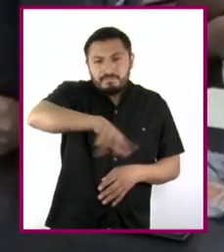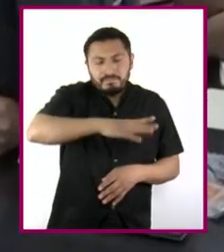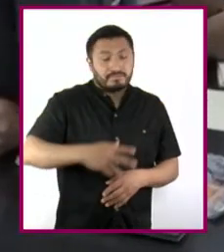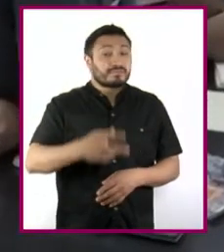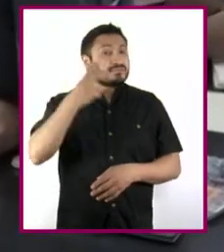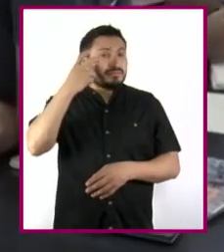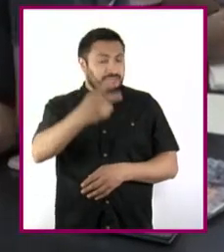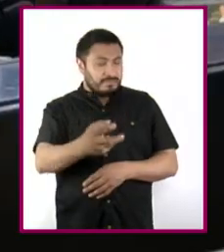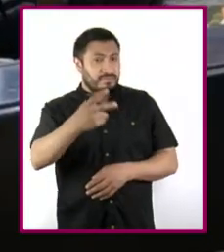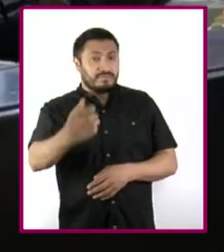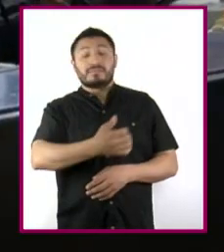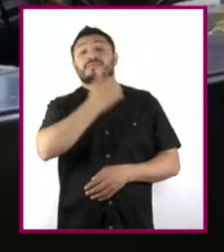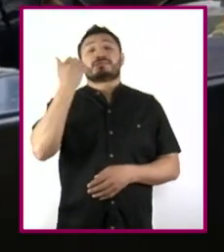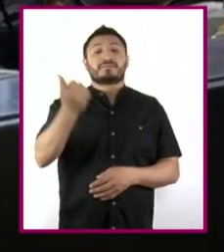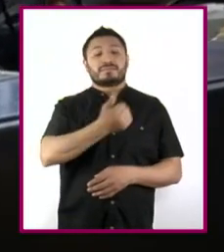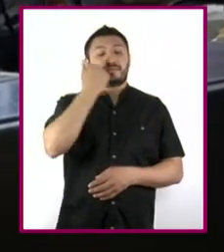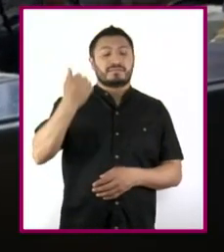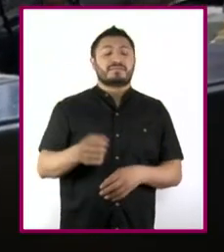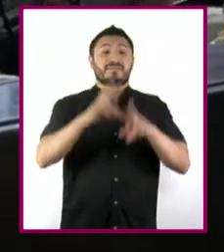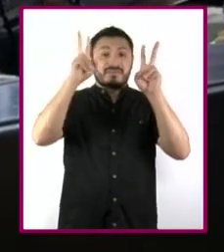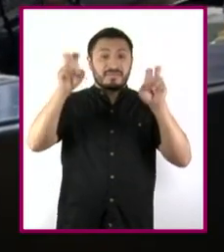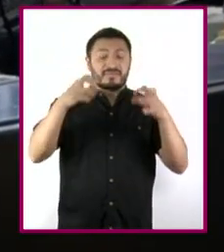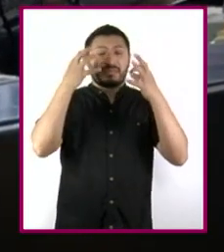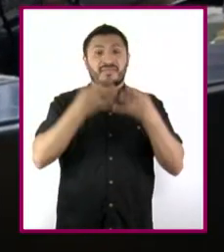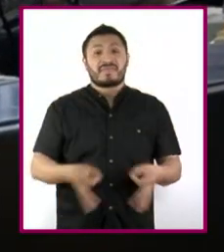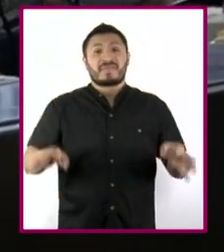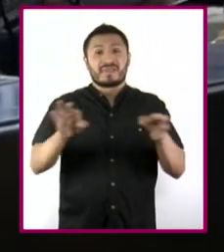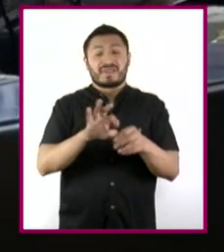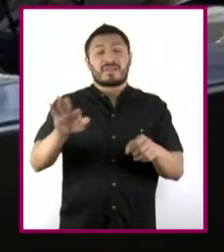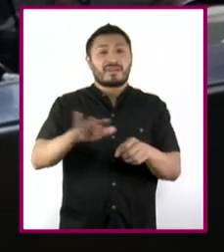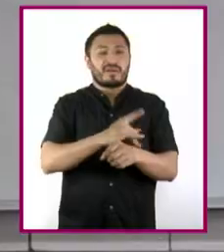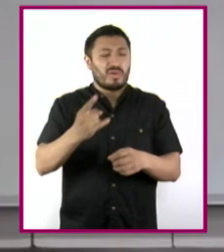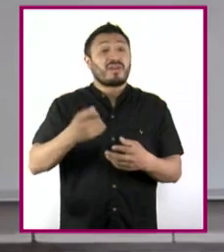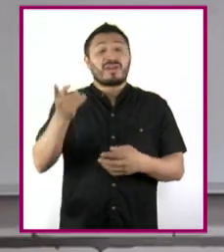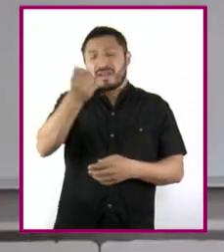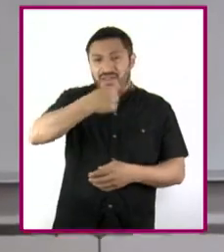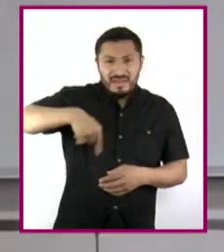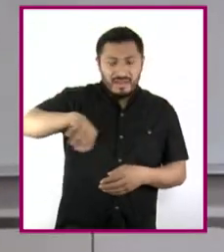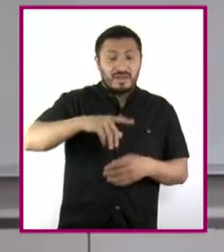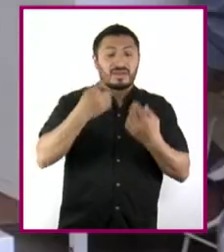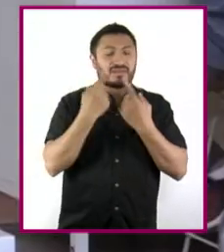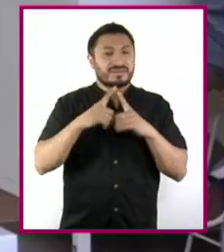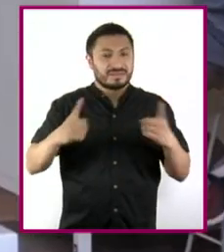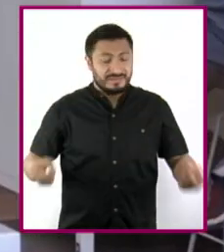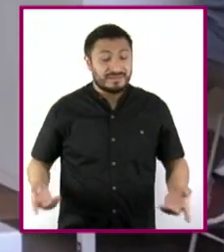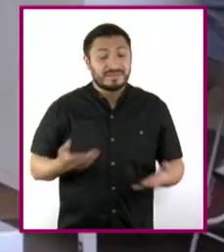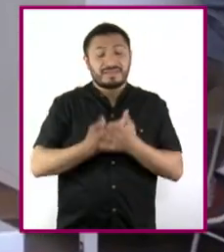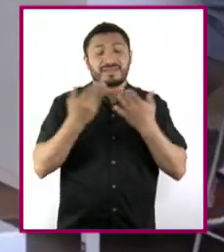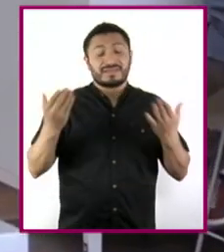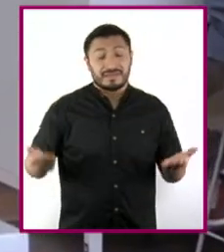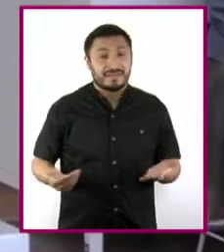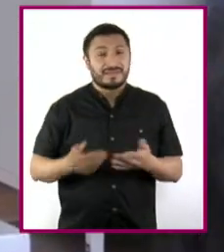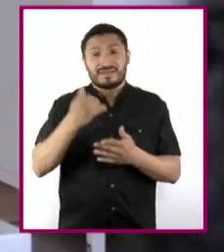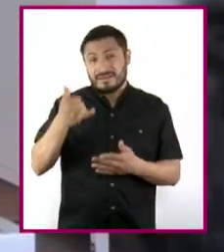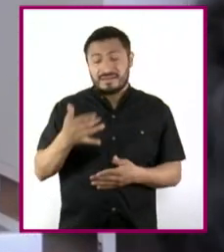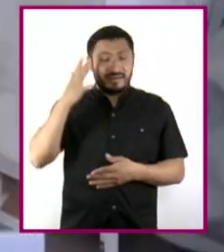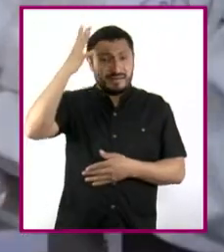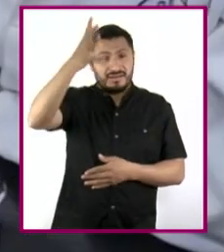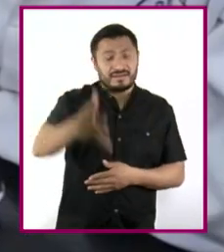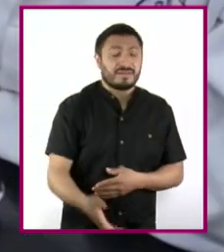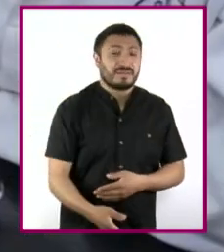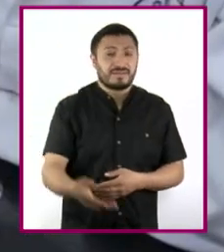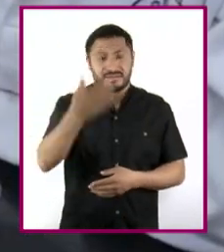ese sentido, los estudiantes son un tema fundamental porque son ellos quienes van a desarrollar ahora y en el futuro